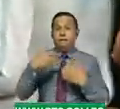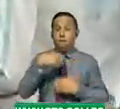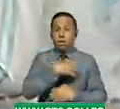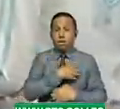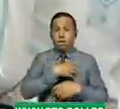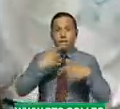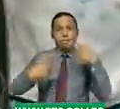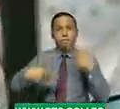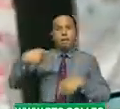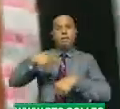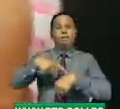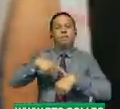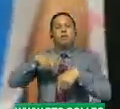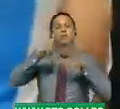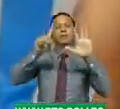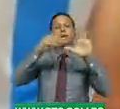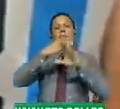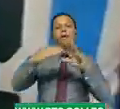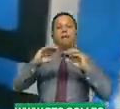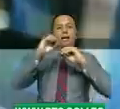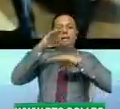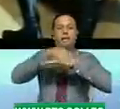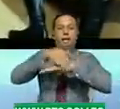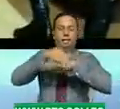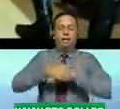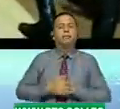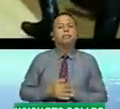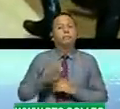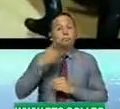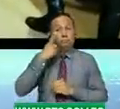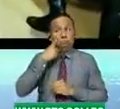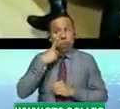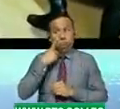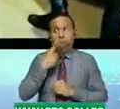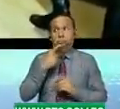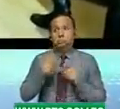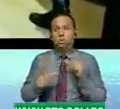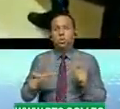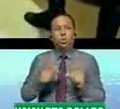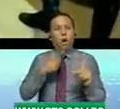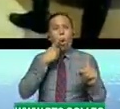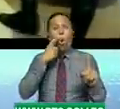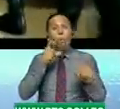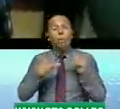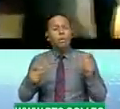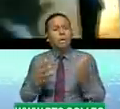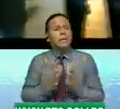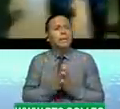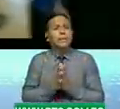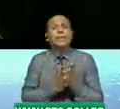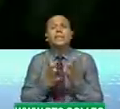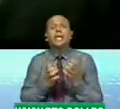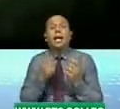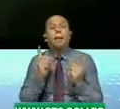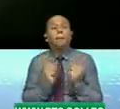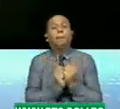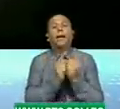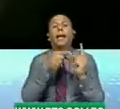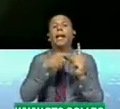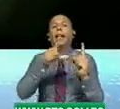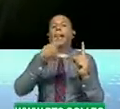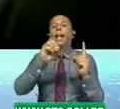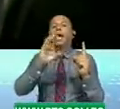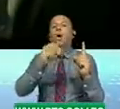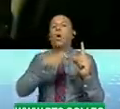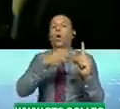compartiendo algunas imágenes de fanáticos, sobre todo de Leo Messi, que vienen acá con la esperanza de poder verlo un momento, de